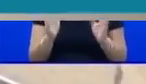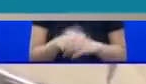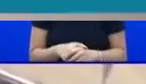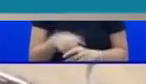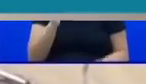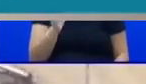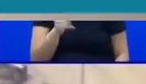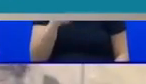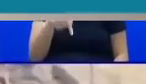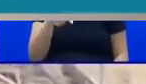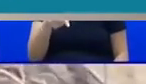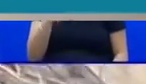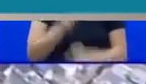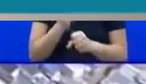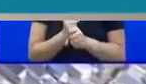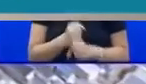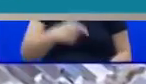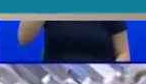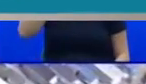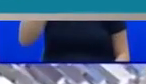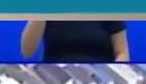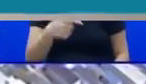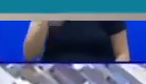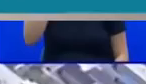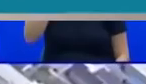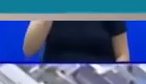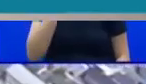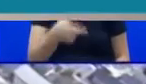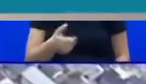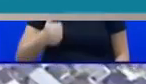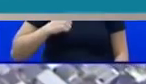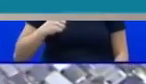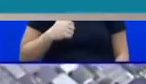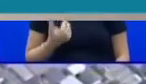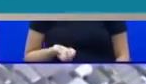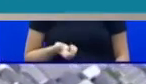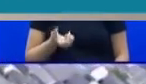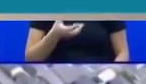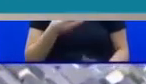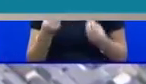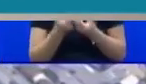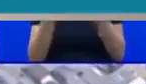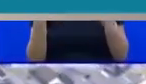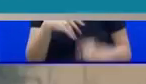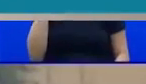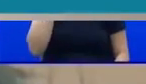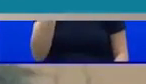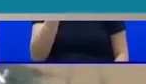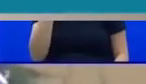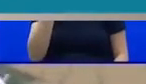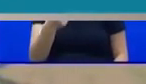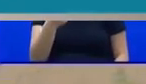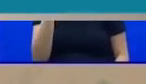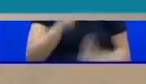sombra. Este tiempo soleado, dicen, durará al menos una semana. Y pidieron gran vigilancia por el riesgo de insolaciones y golpes